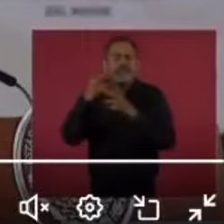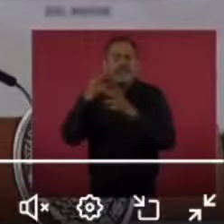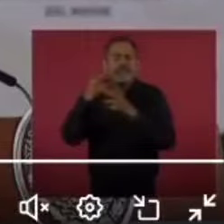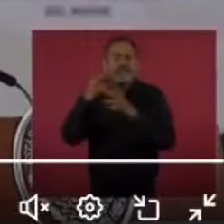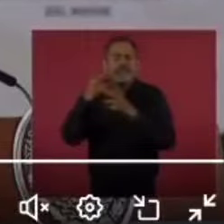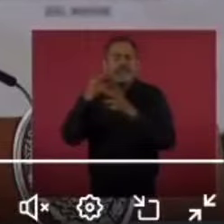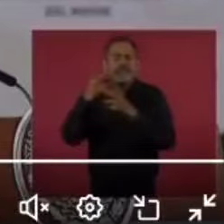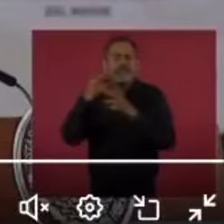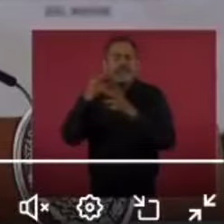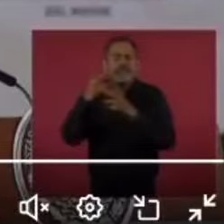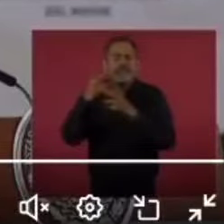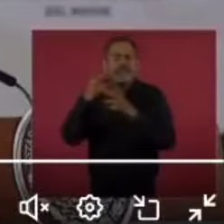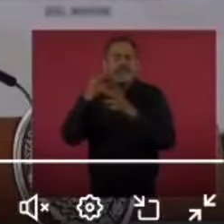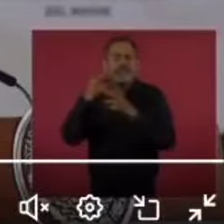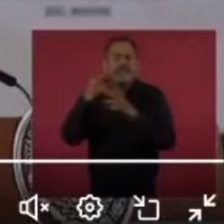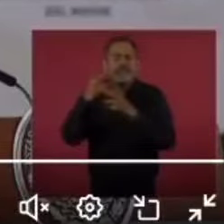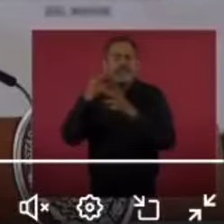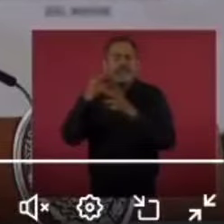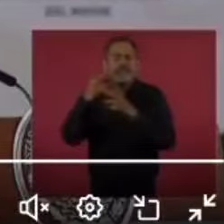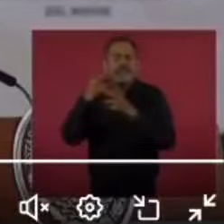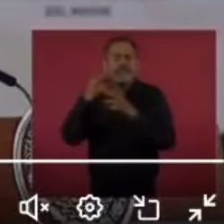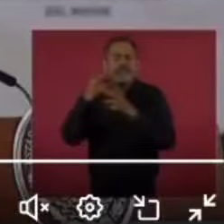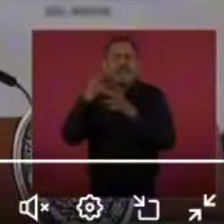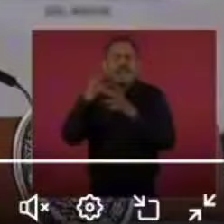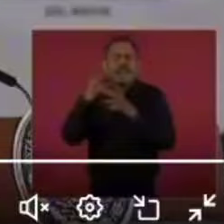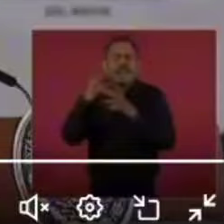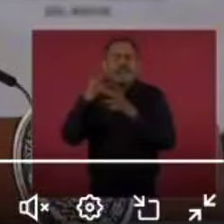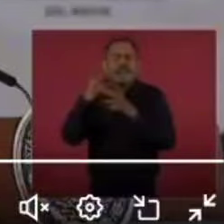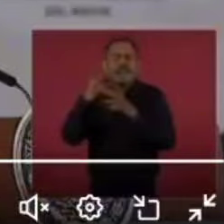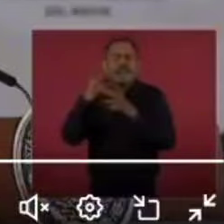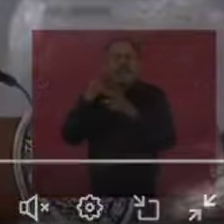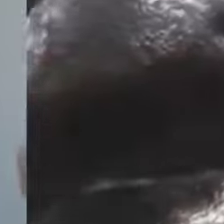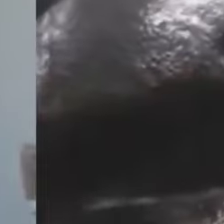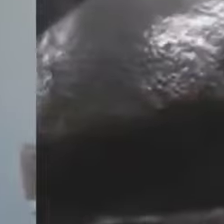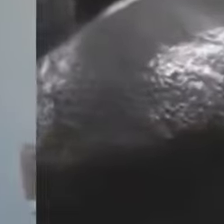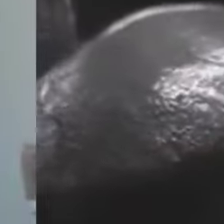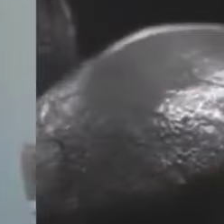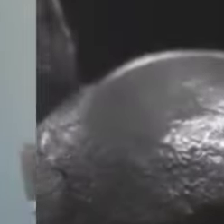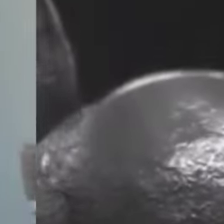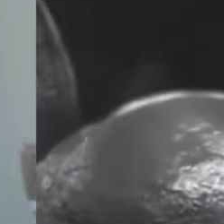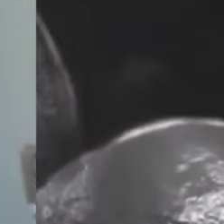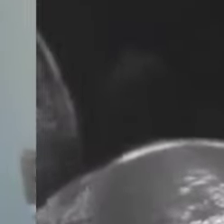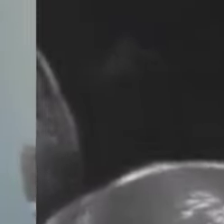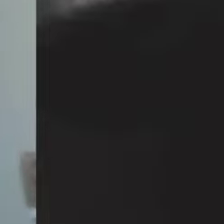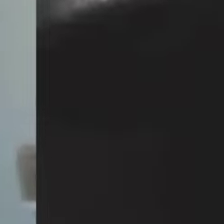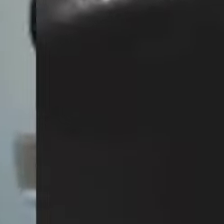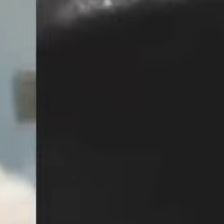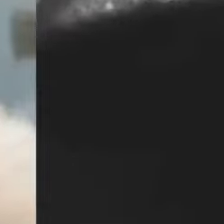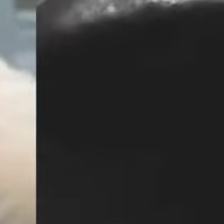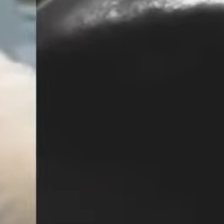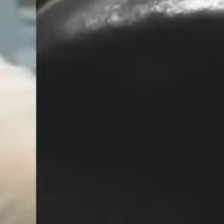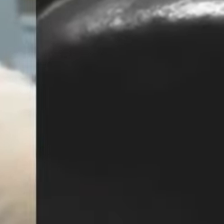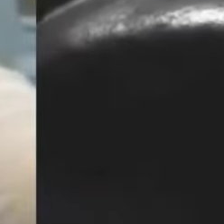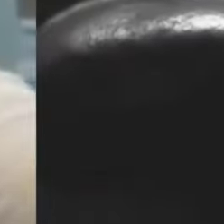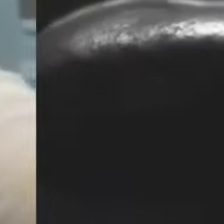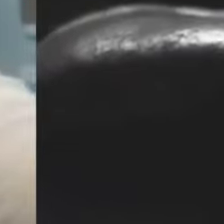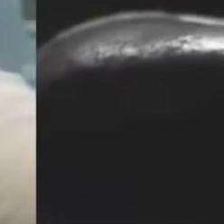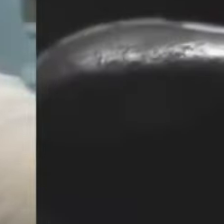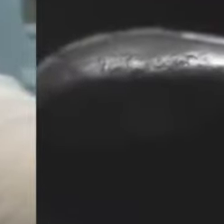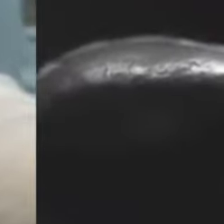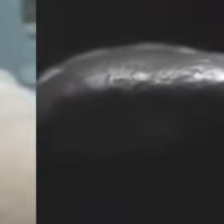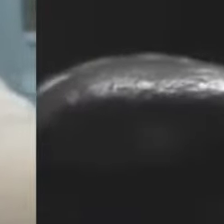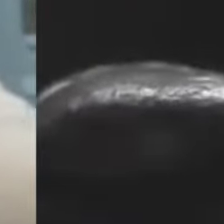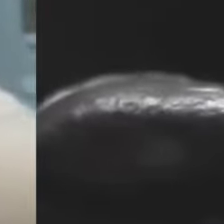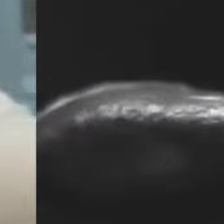Es más, tan prendí la luz que no me he dado cuenta y ahorita les muestro que anda por aquí mi chaparra con nosotros. Anda acá, miren, anda ya